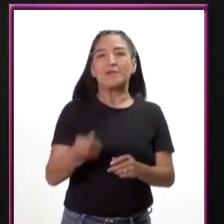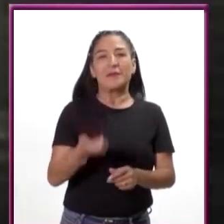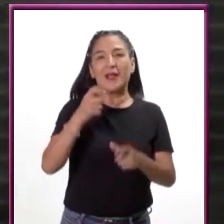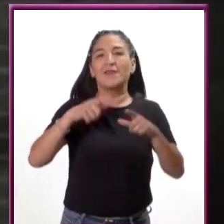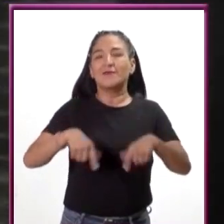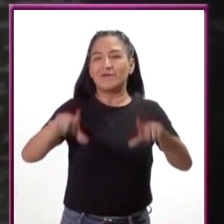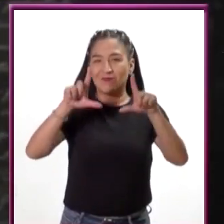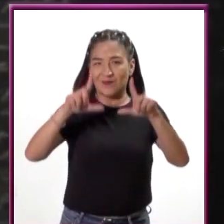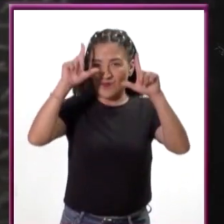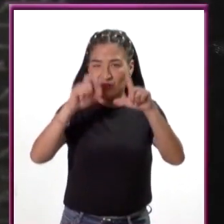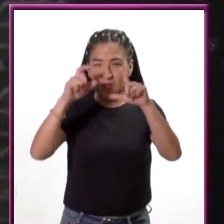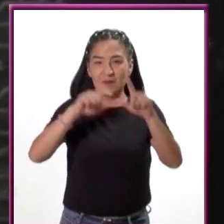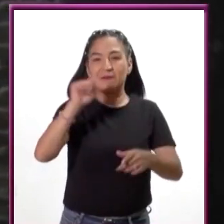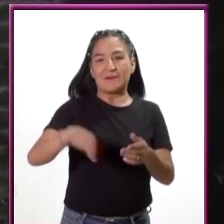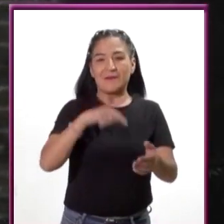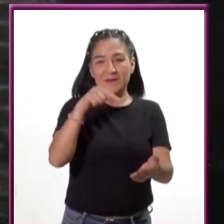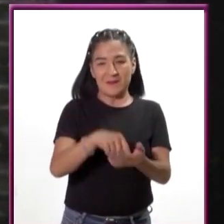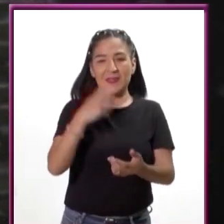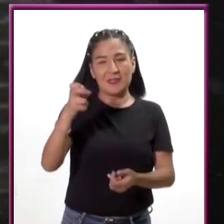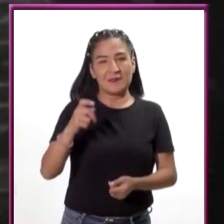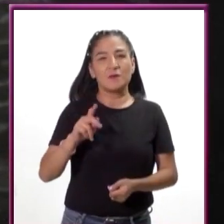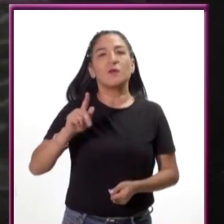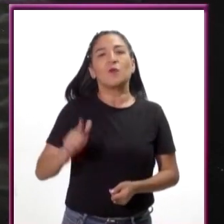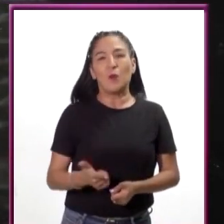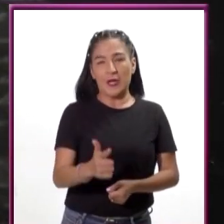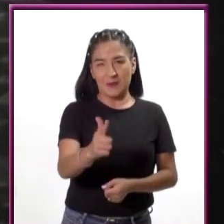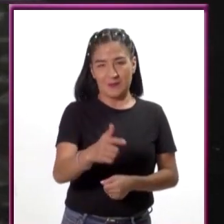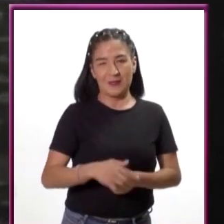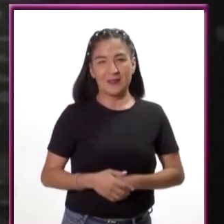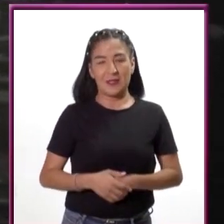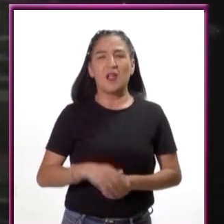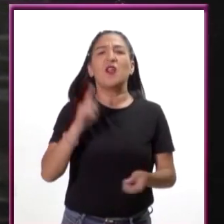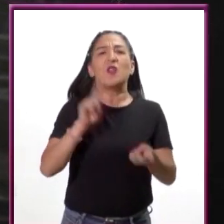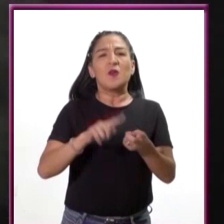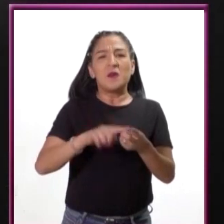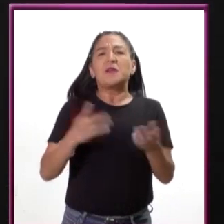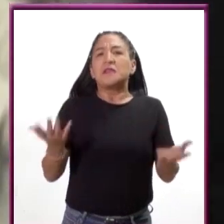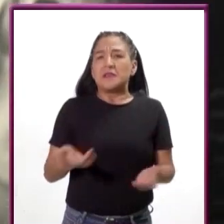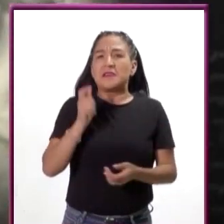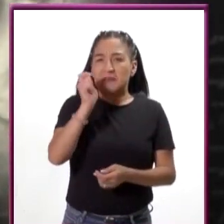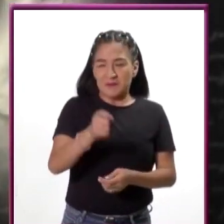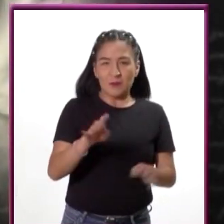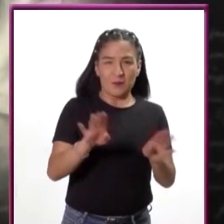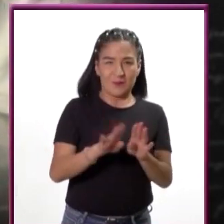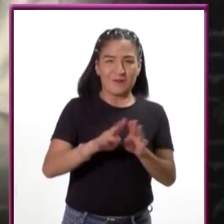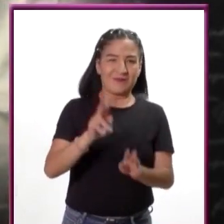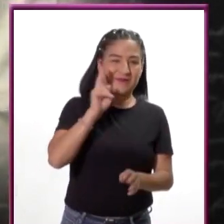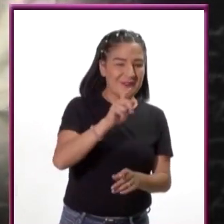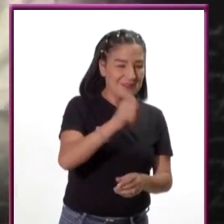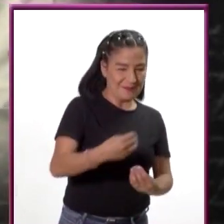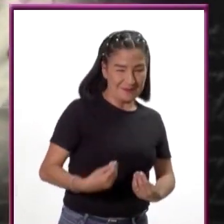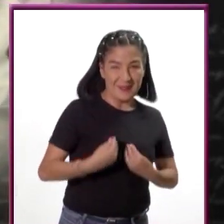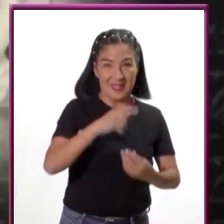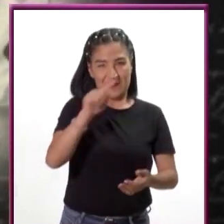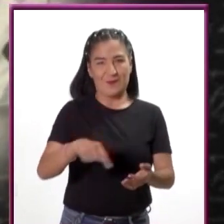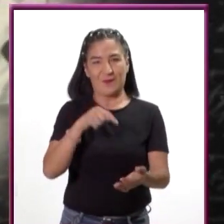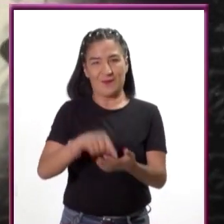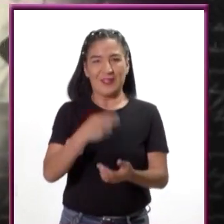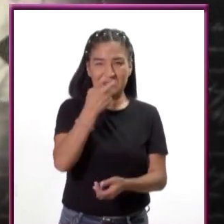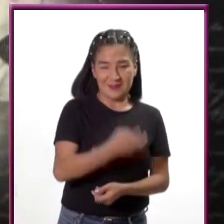fotográfico en su natal Jaral del Progreso, Guanajuato, donde se dedicó a plasmar la vida de esta